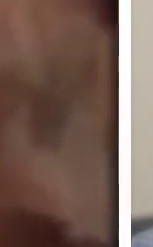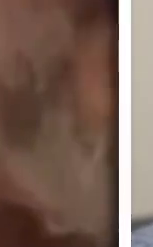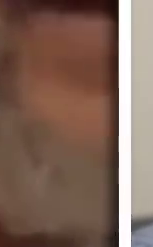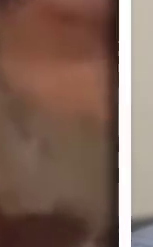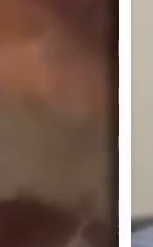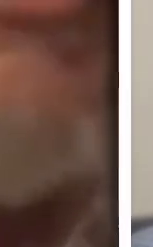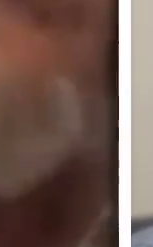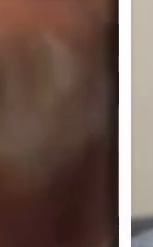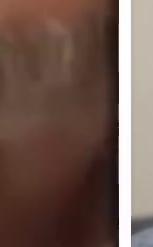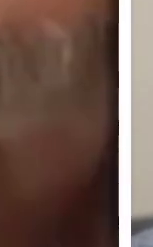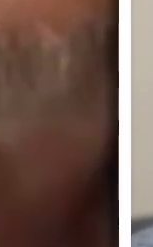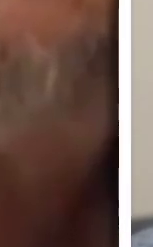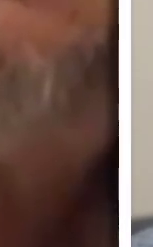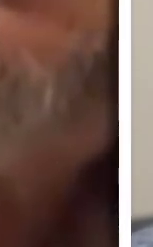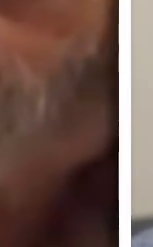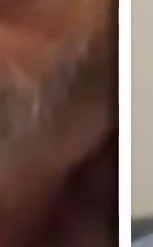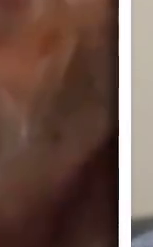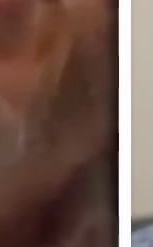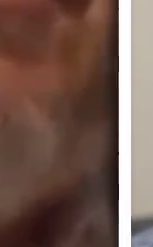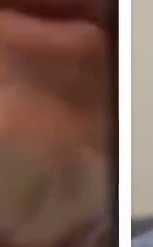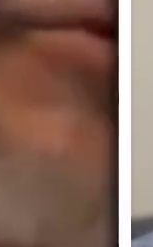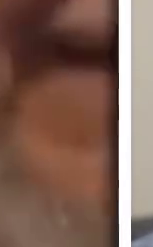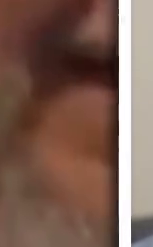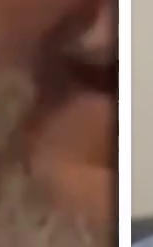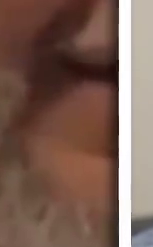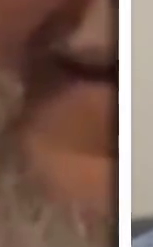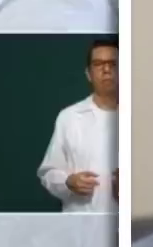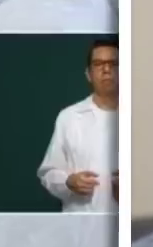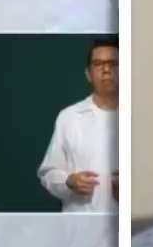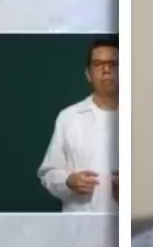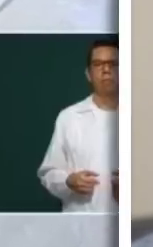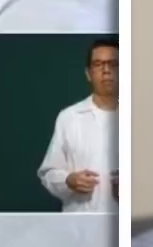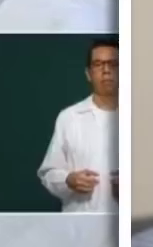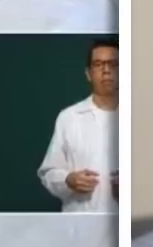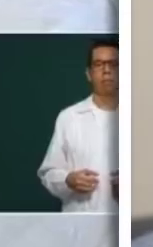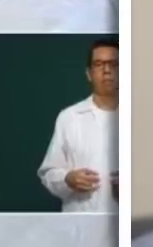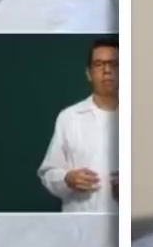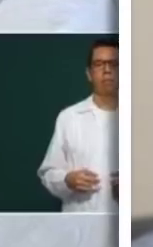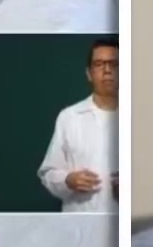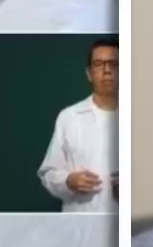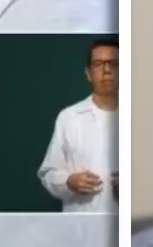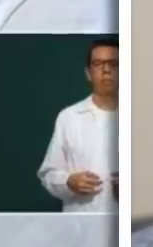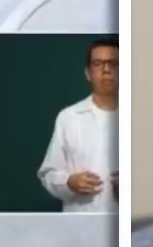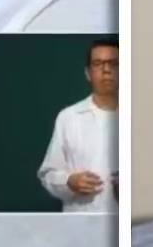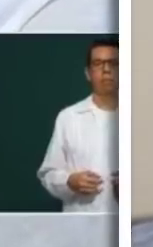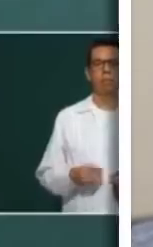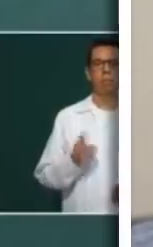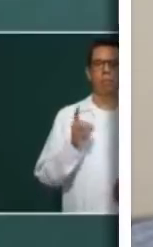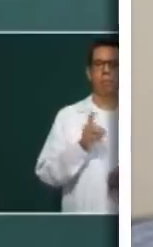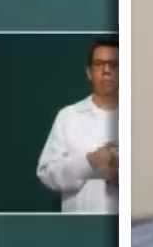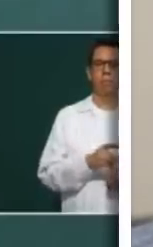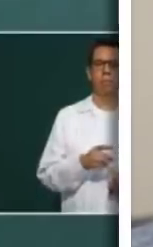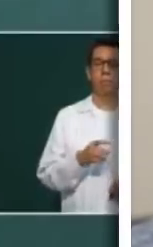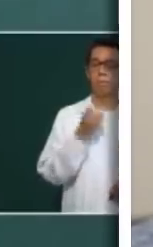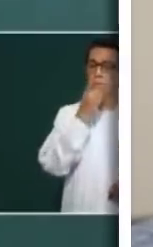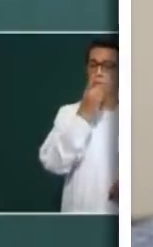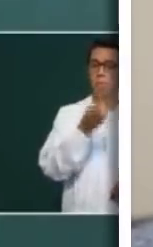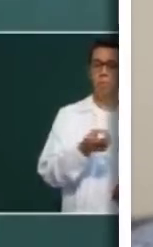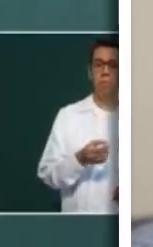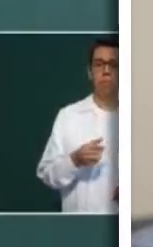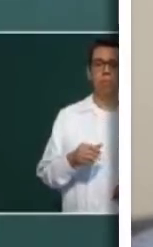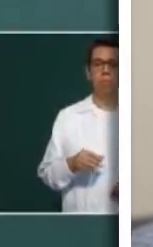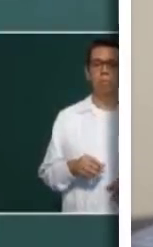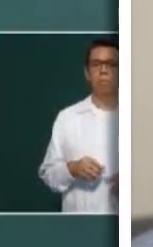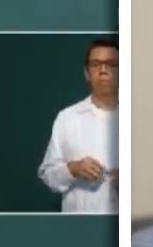y abril y mayo se suspenda la transmisión no sólo en los medios tradicionales sino también en las redes sociales hay que